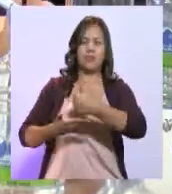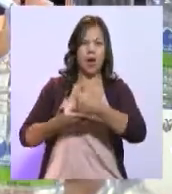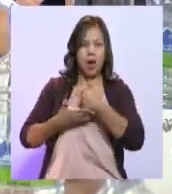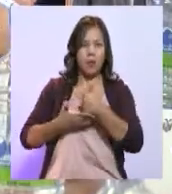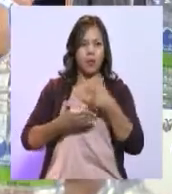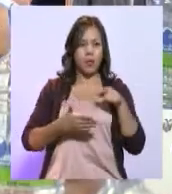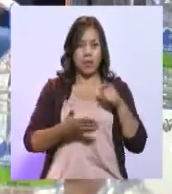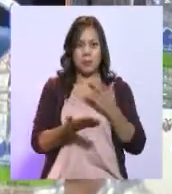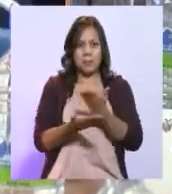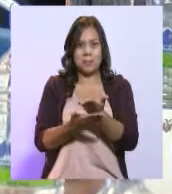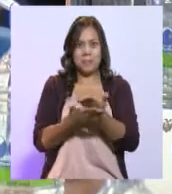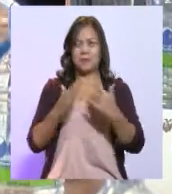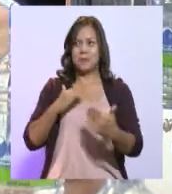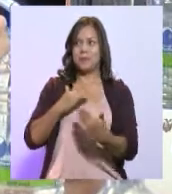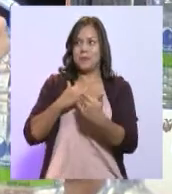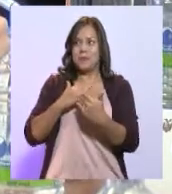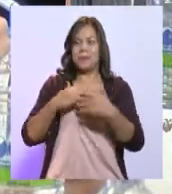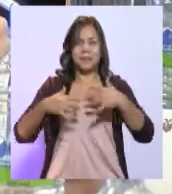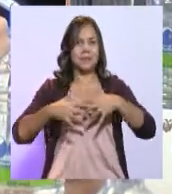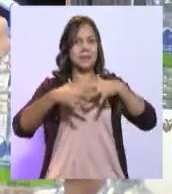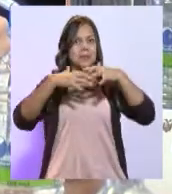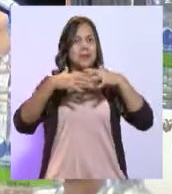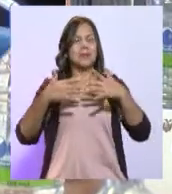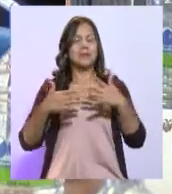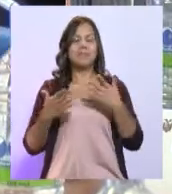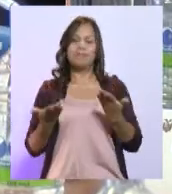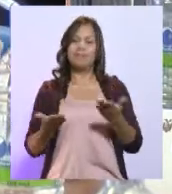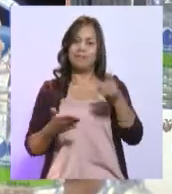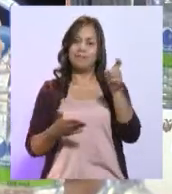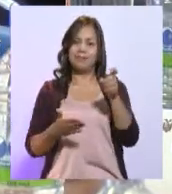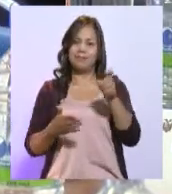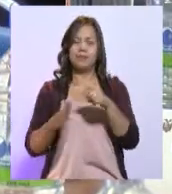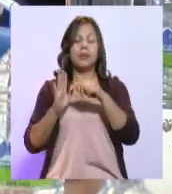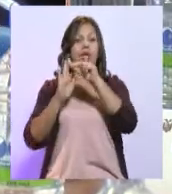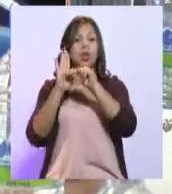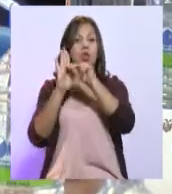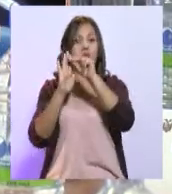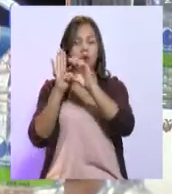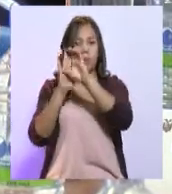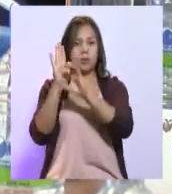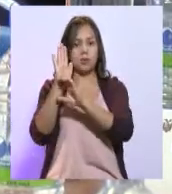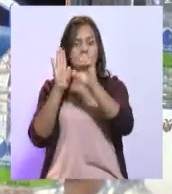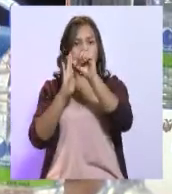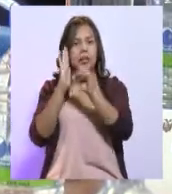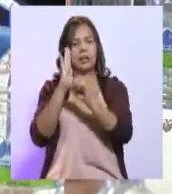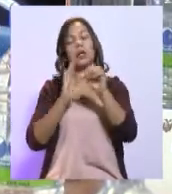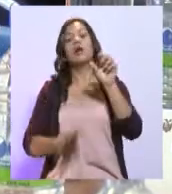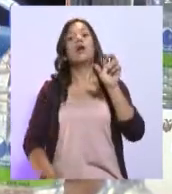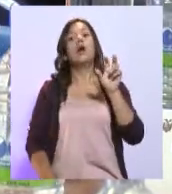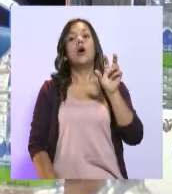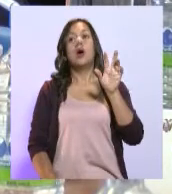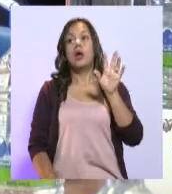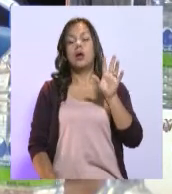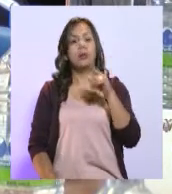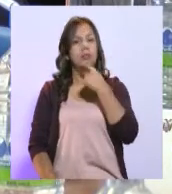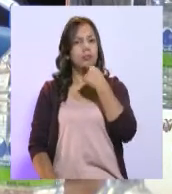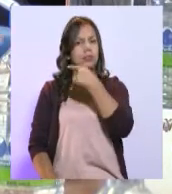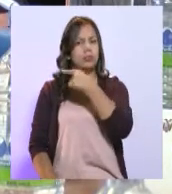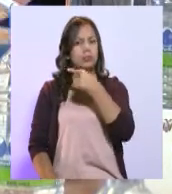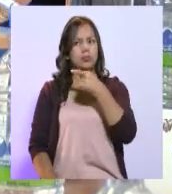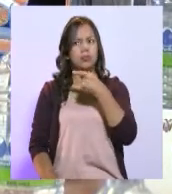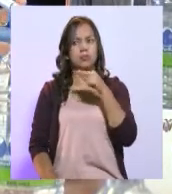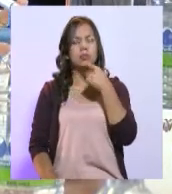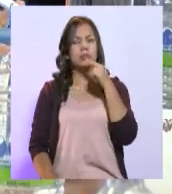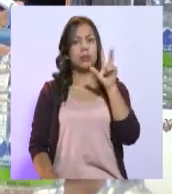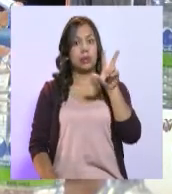de iniciativas? Definitivamente nuestro marco constitucional, el artículo 32 de la Constitución, si ustedes lo revisan,